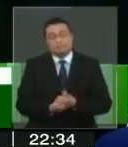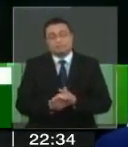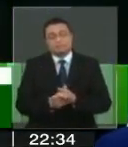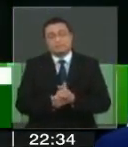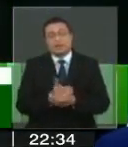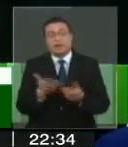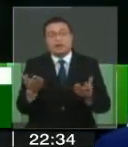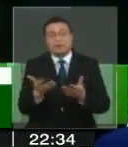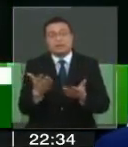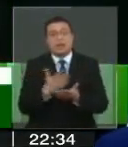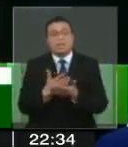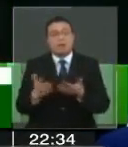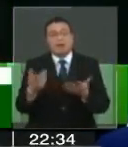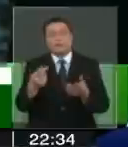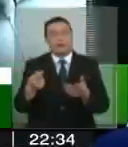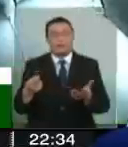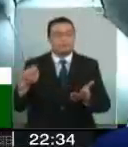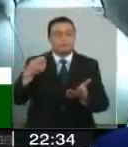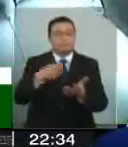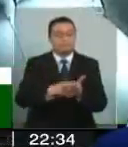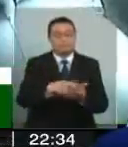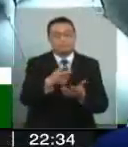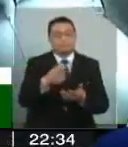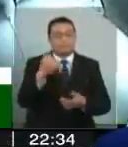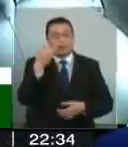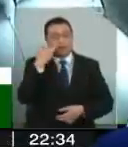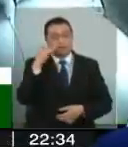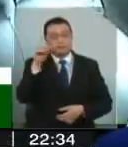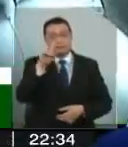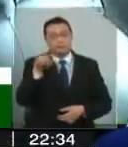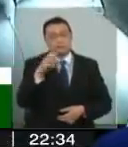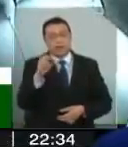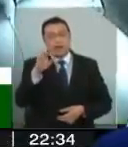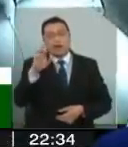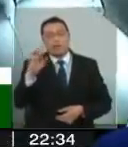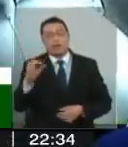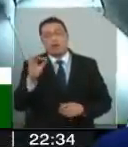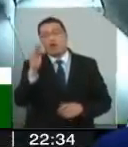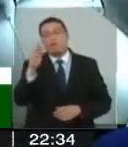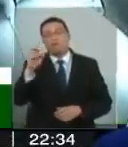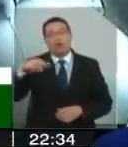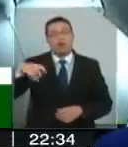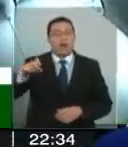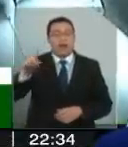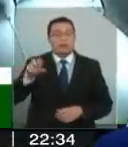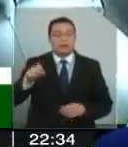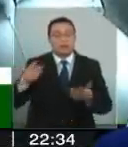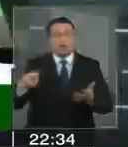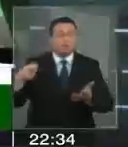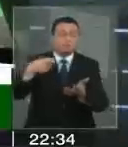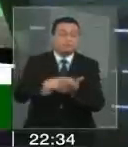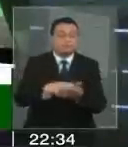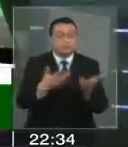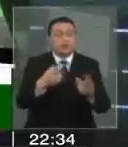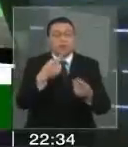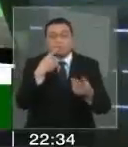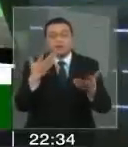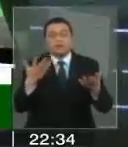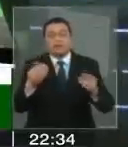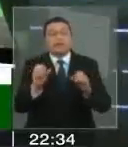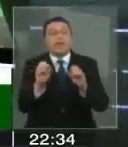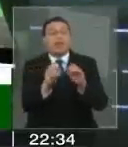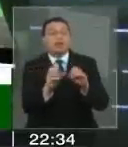¿qué pasa con las coberturas respecto del Angelman? ¿Qué pasa con las coberturas? Y después también las quiero llevar también a Andrea y a todos al tema de qué pasa